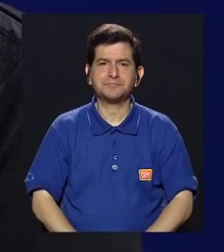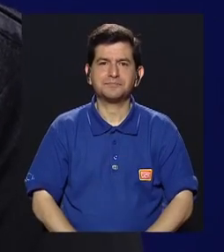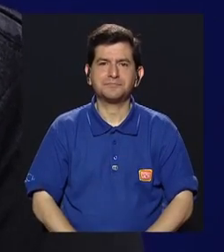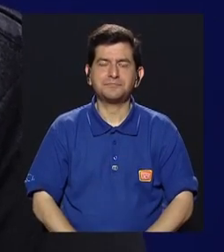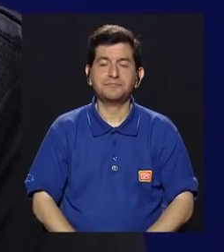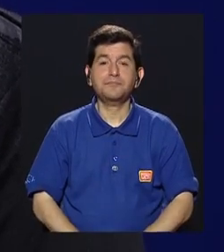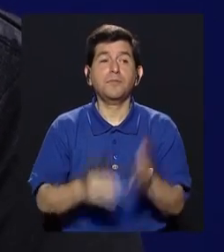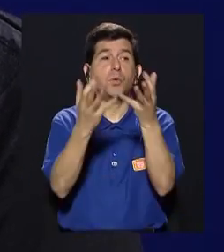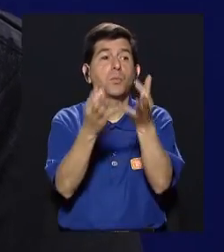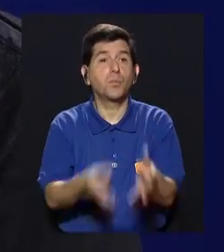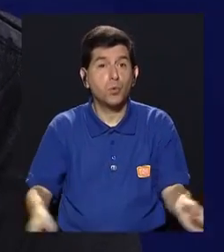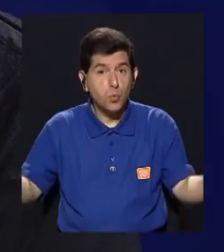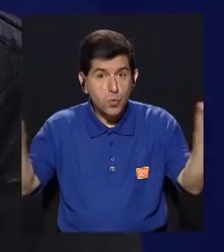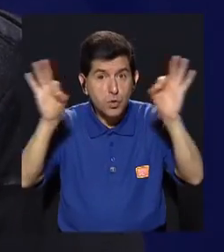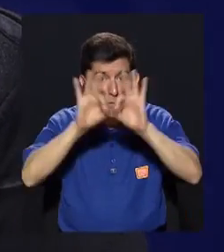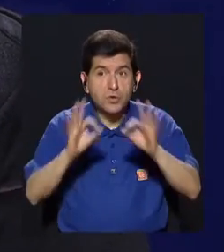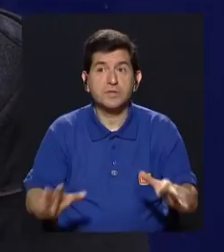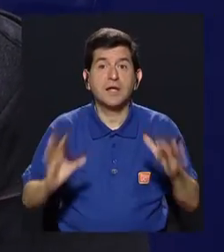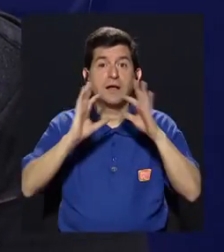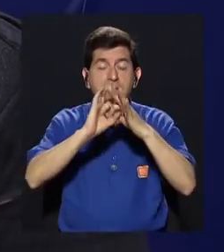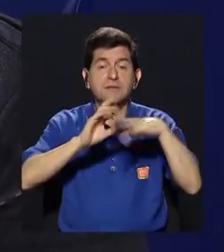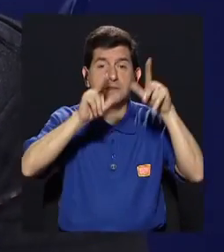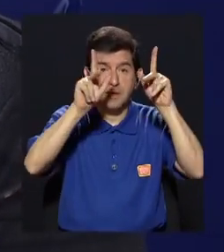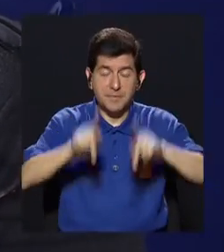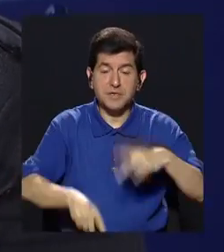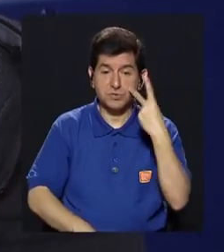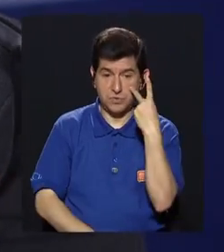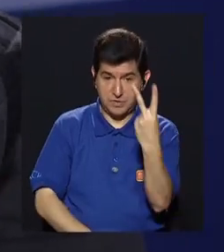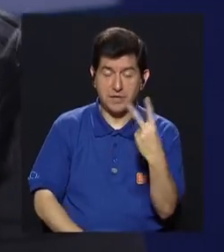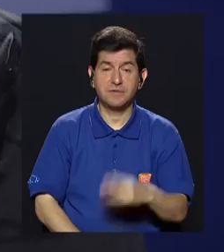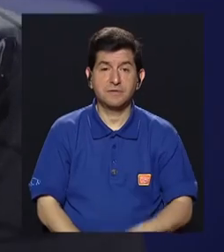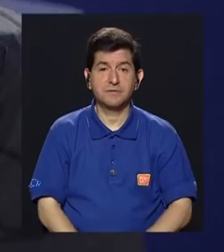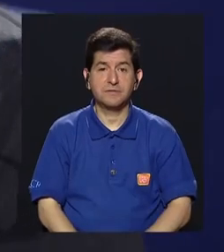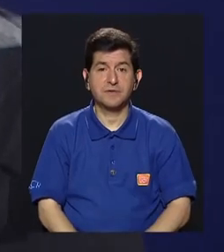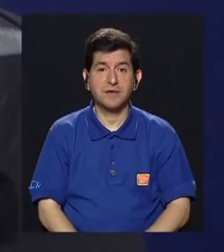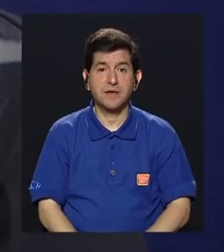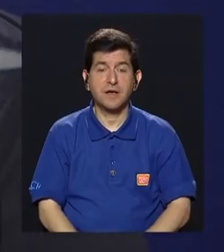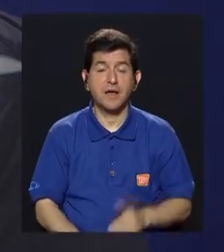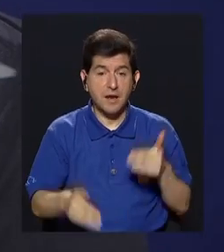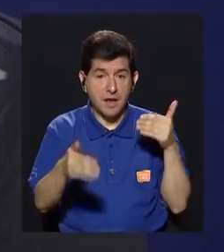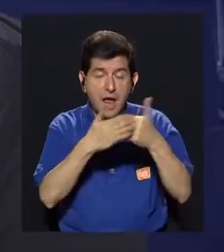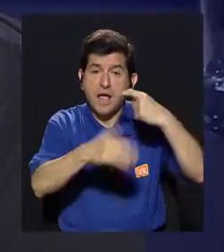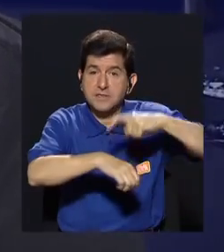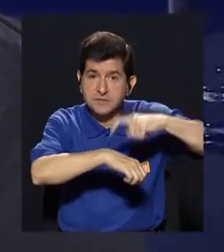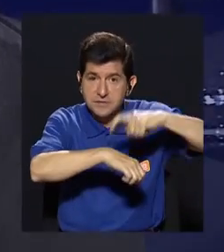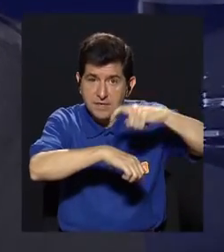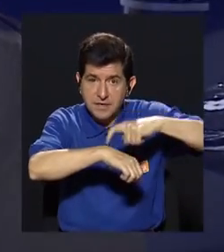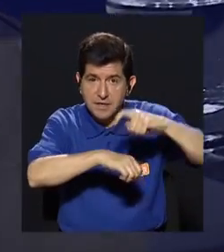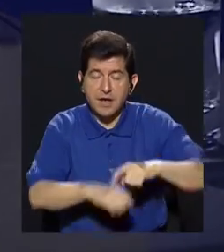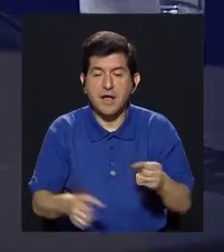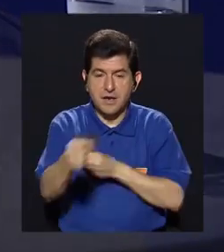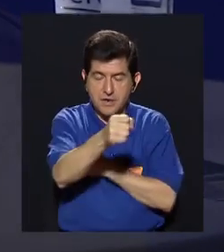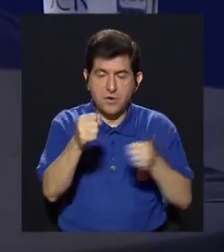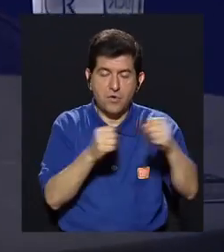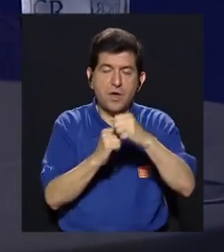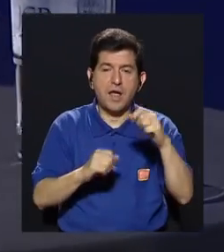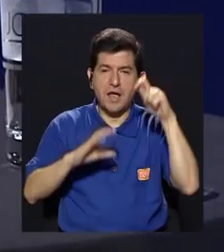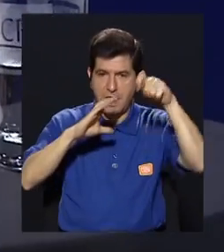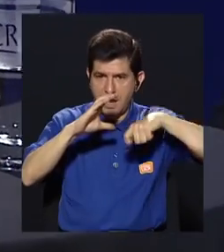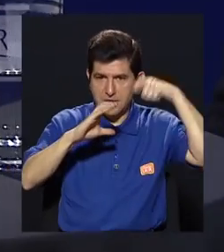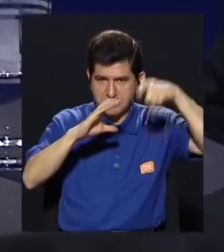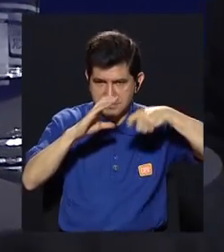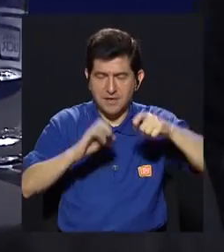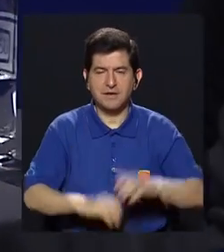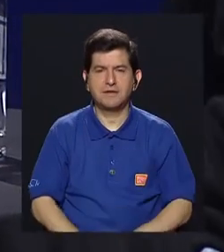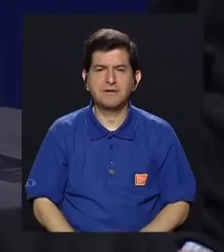y bueno importante que a propósito de que la gente la pueda ver de que muy pronto estará en las salas de cine